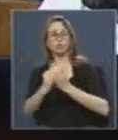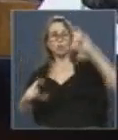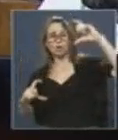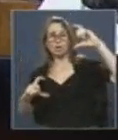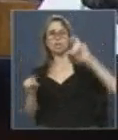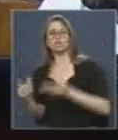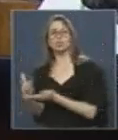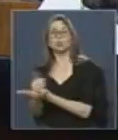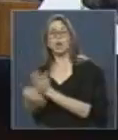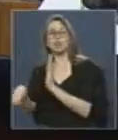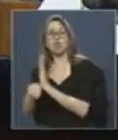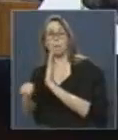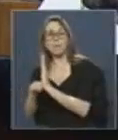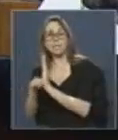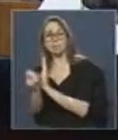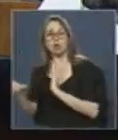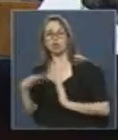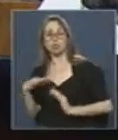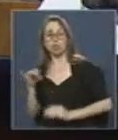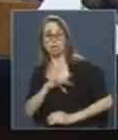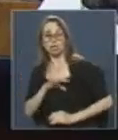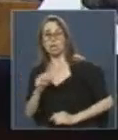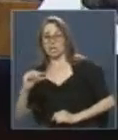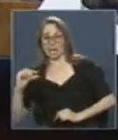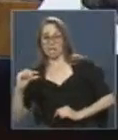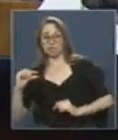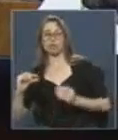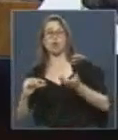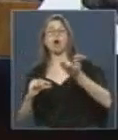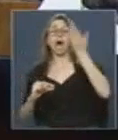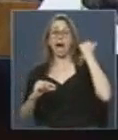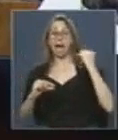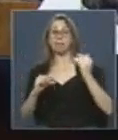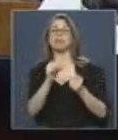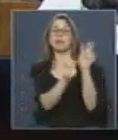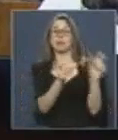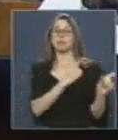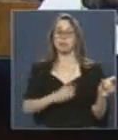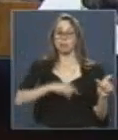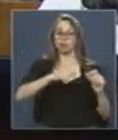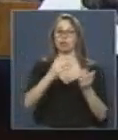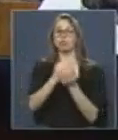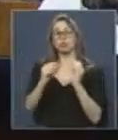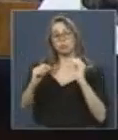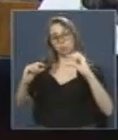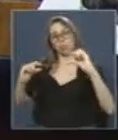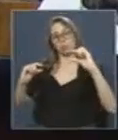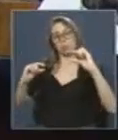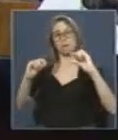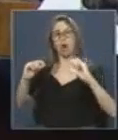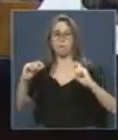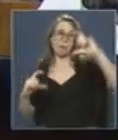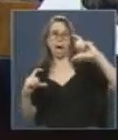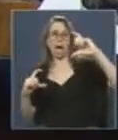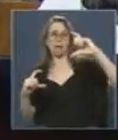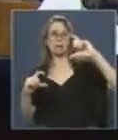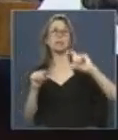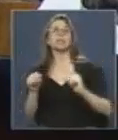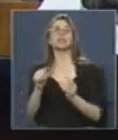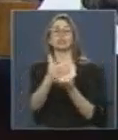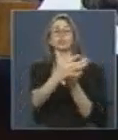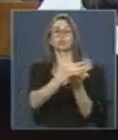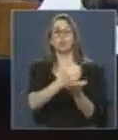medio de los ciudadanos de Chile. Y en consecuencia, ese es el problema que debemos atacar. Reducir las distancias entre los